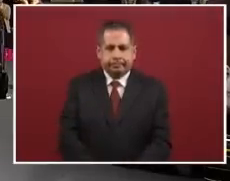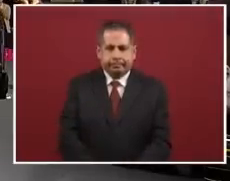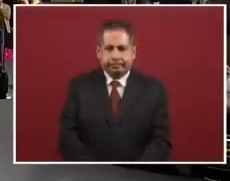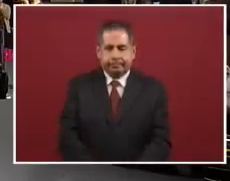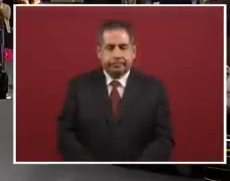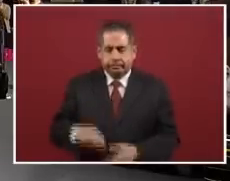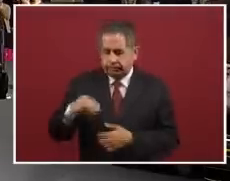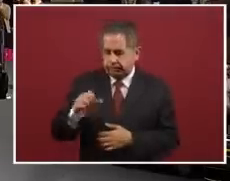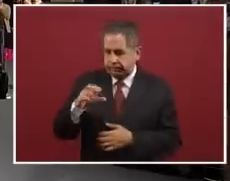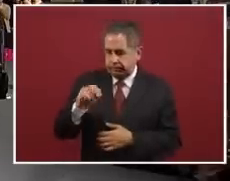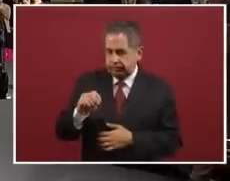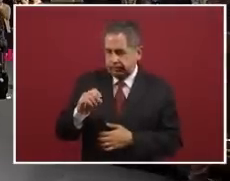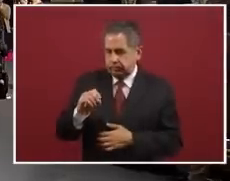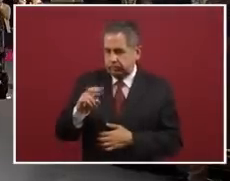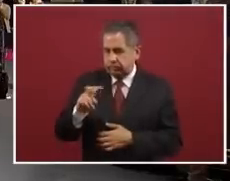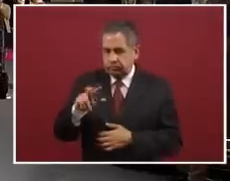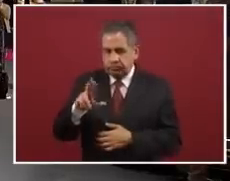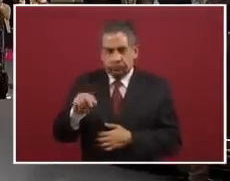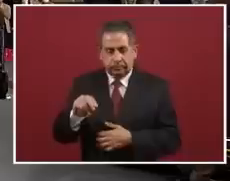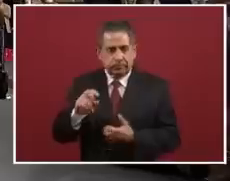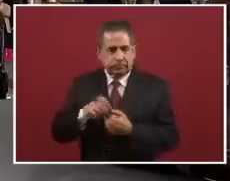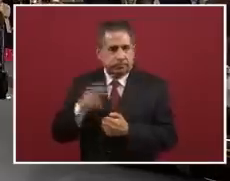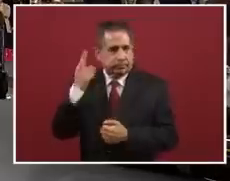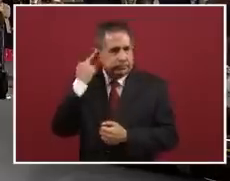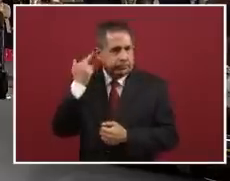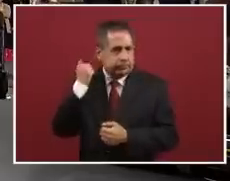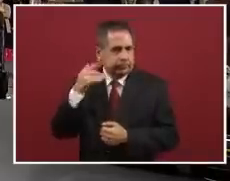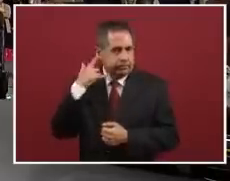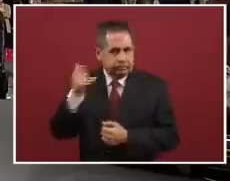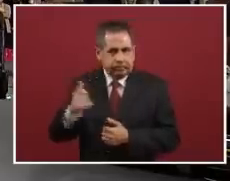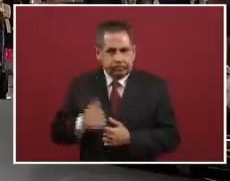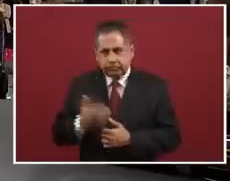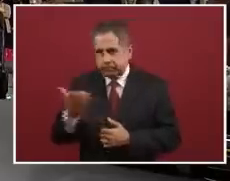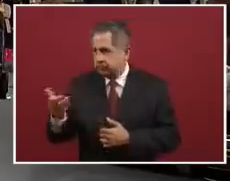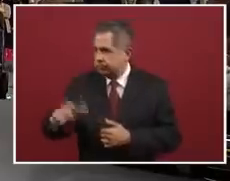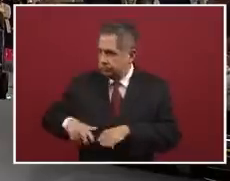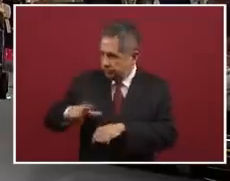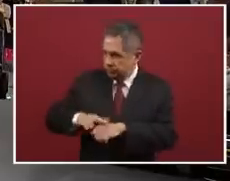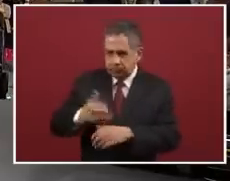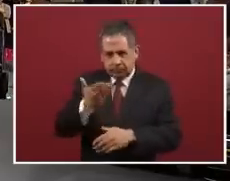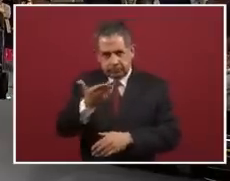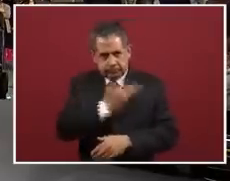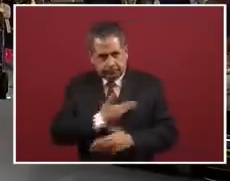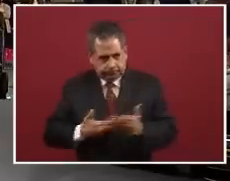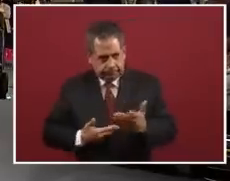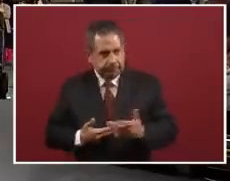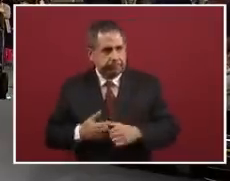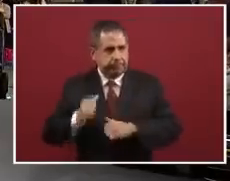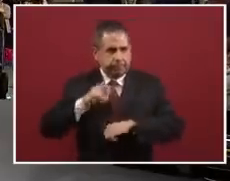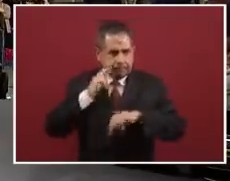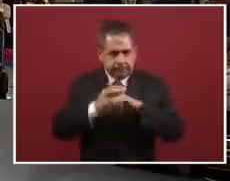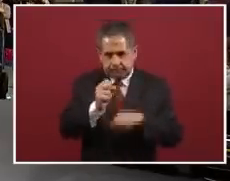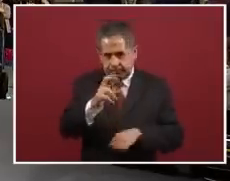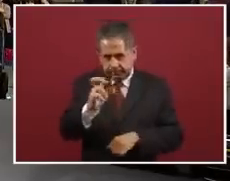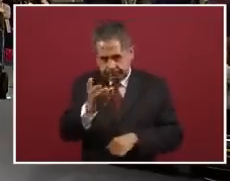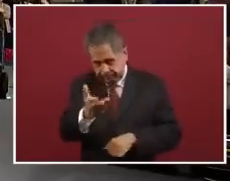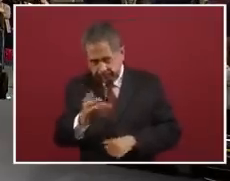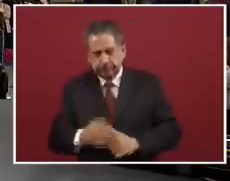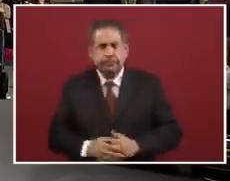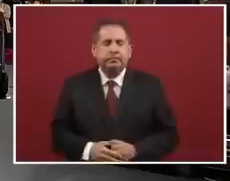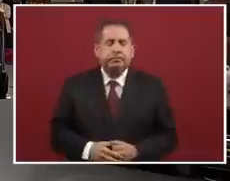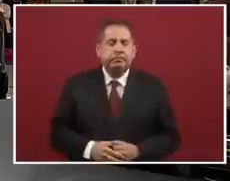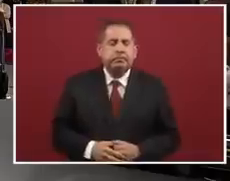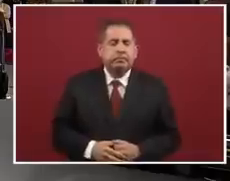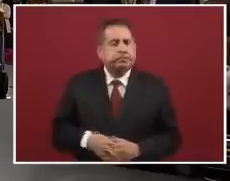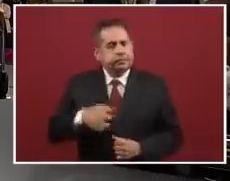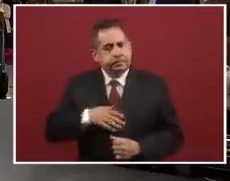Marco Antonio Olvera, de Radio Latino California. Buenos días, gobernadores, canciller. Presidente, yo quisiera preguntarle con el